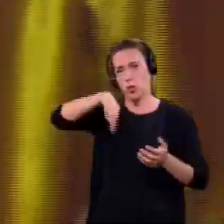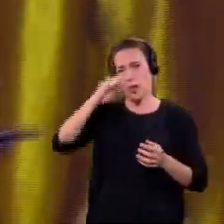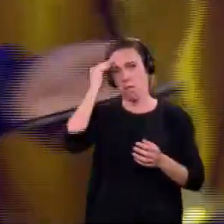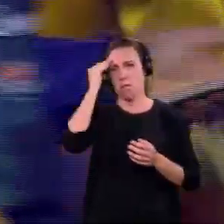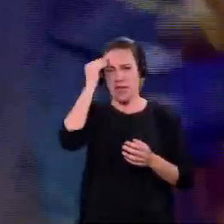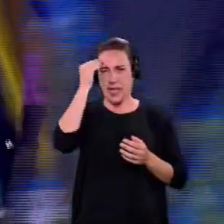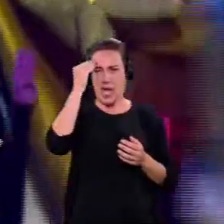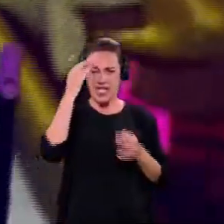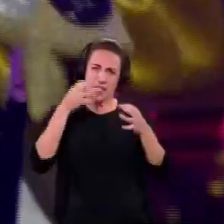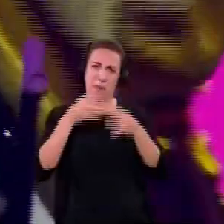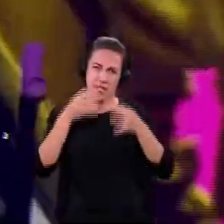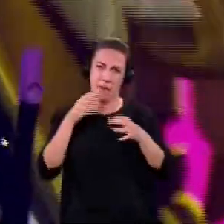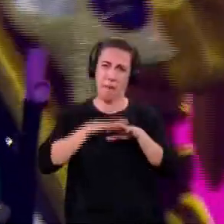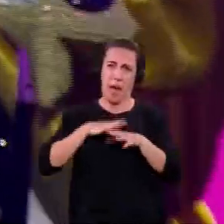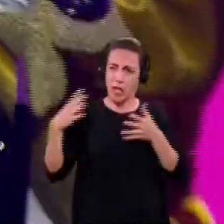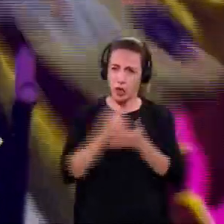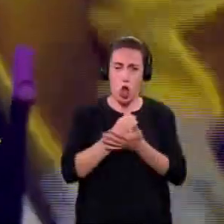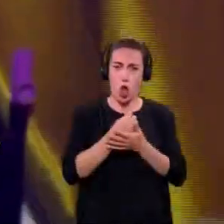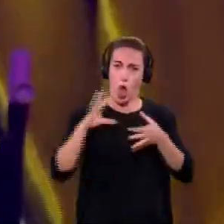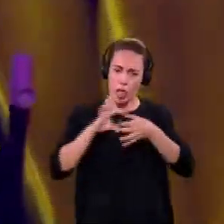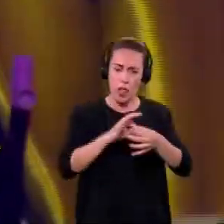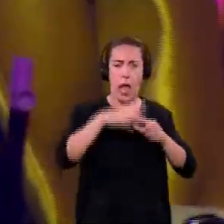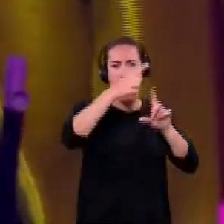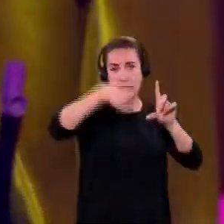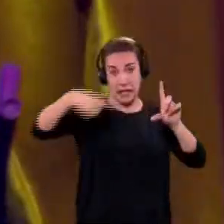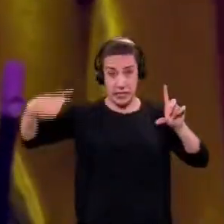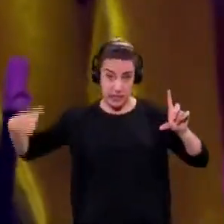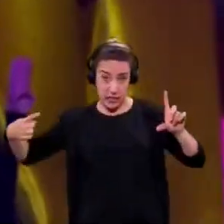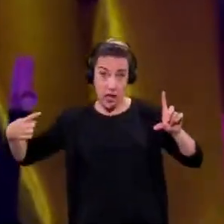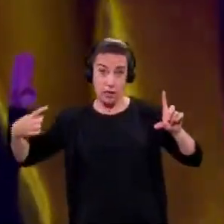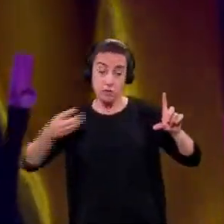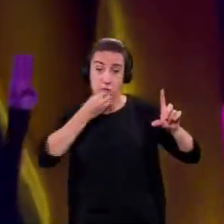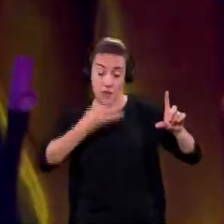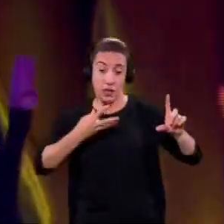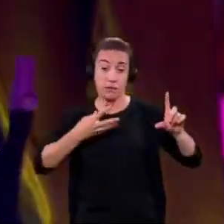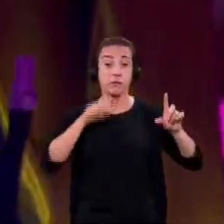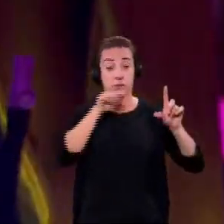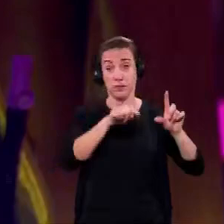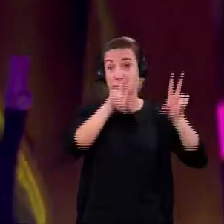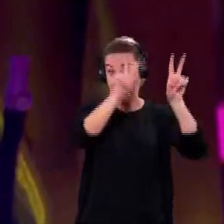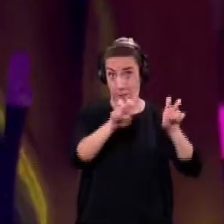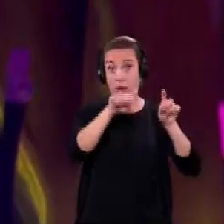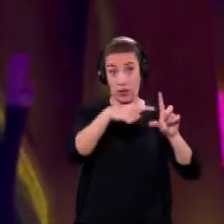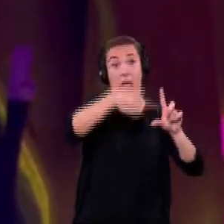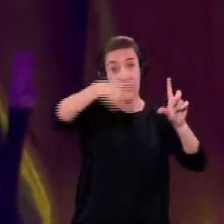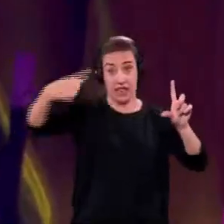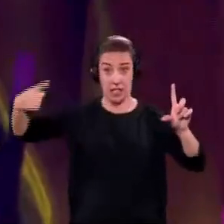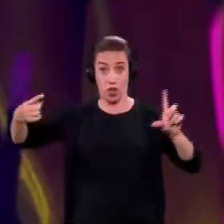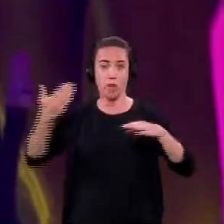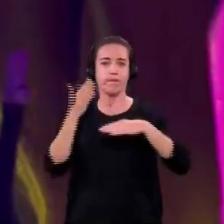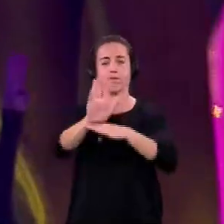que siempre para todos buscamos una estadística? Pues bueno, basándonos en ese hilo conductor, hemos traído un tema